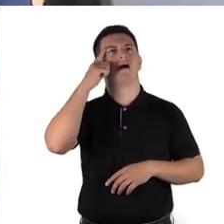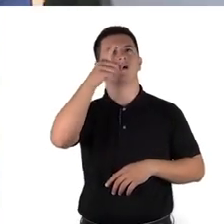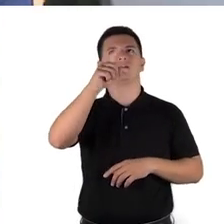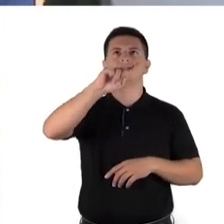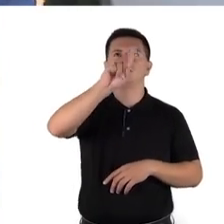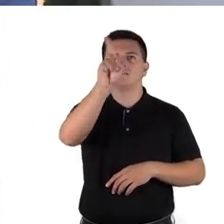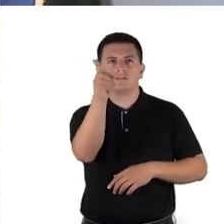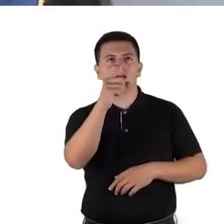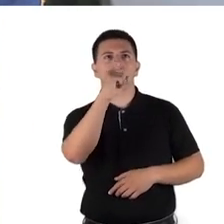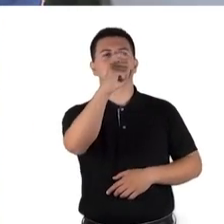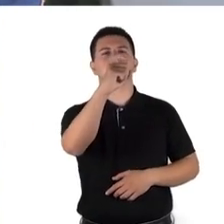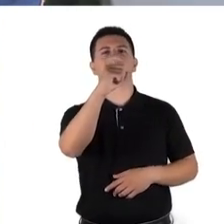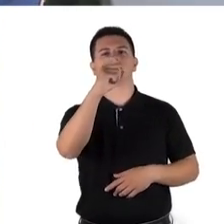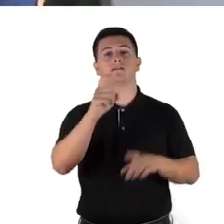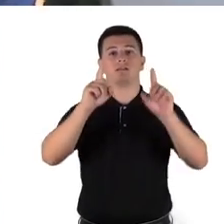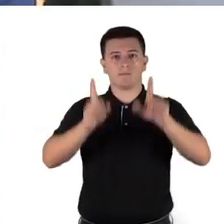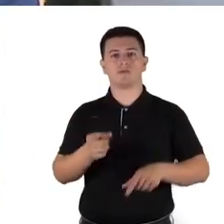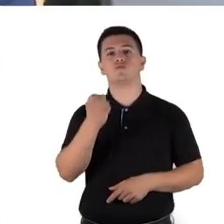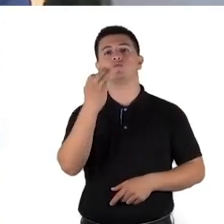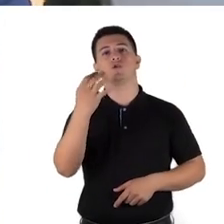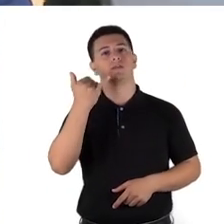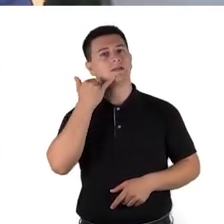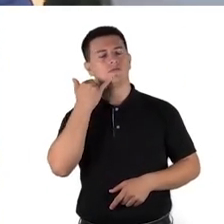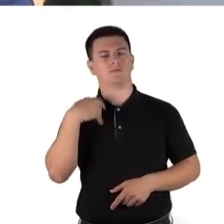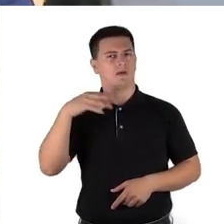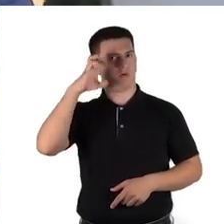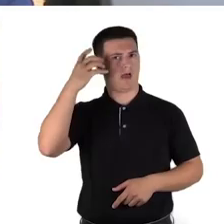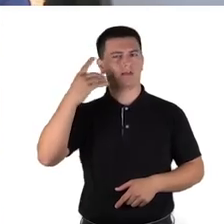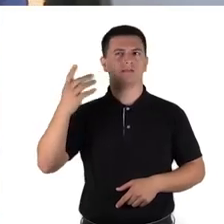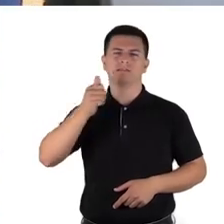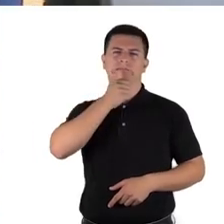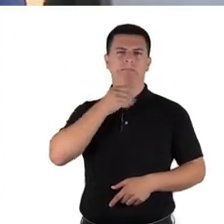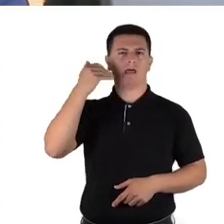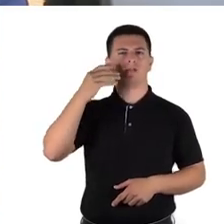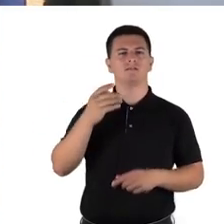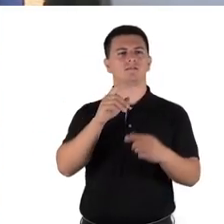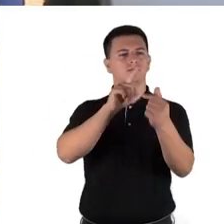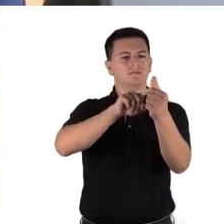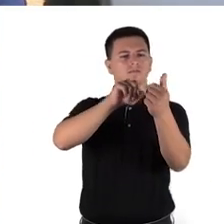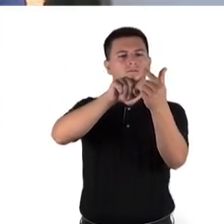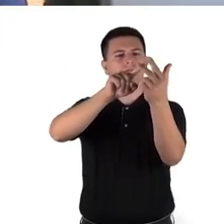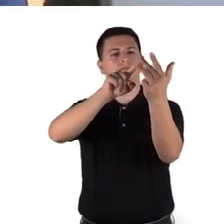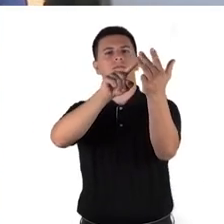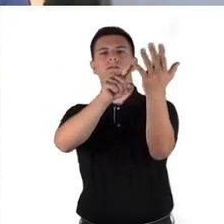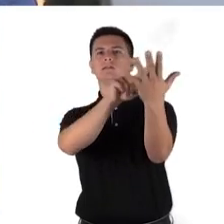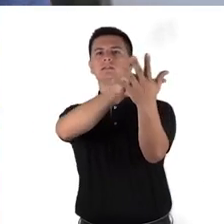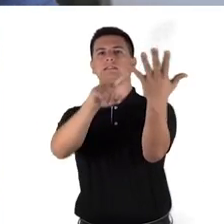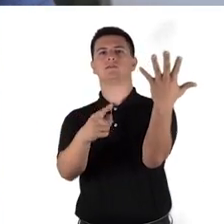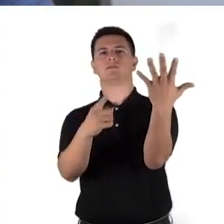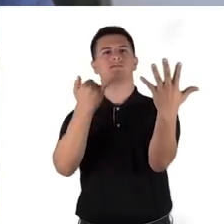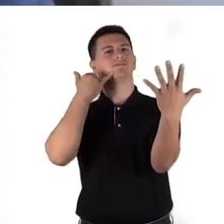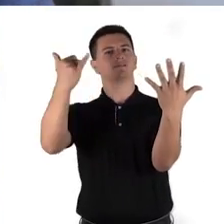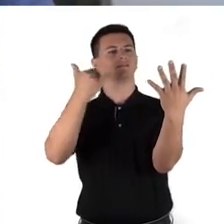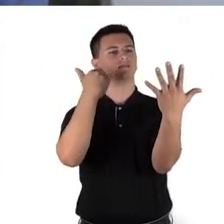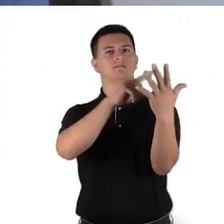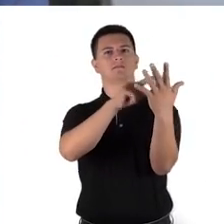realmente eran las 7 según lo que decía el reloj. Y lo otro, los números. Antes los números de teléfono eran 5, 5 números, o hasta 6